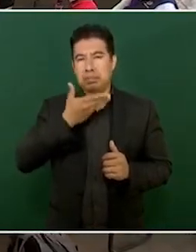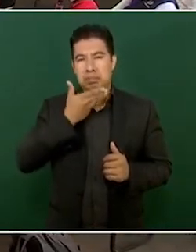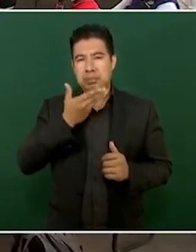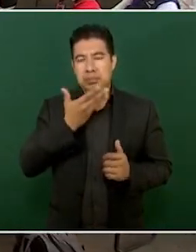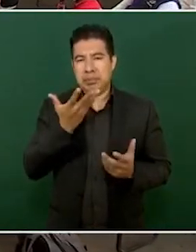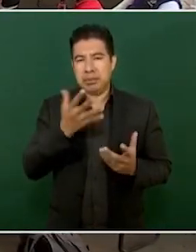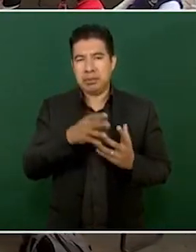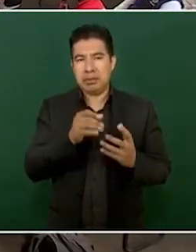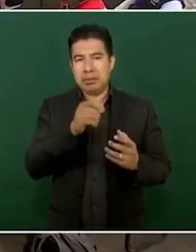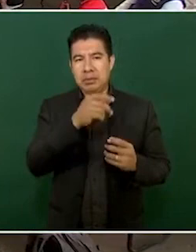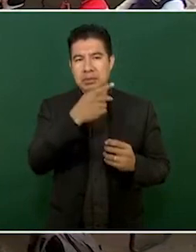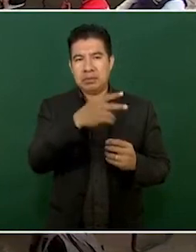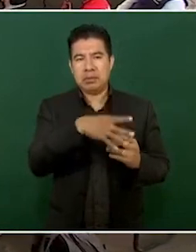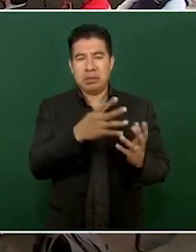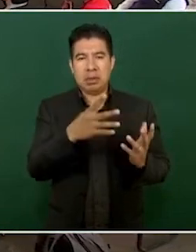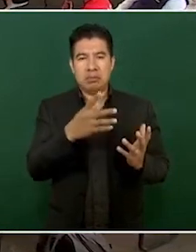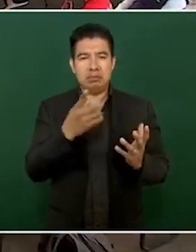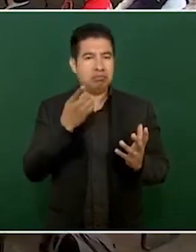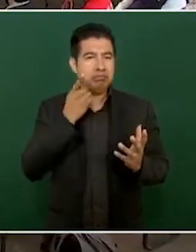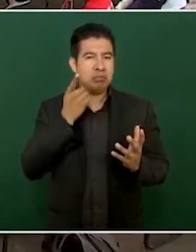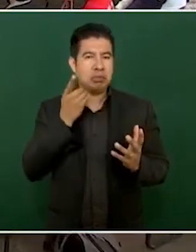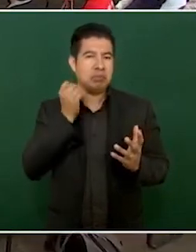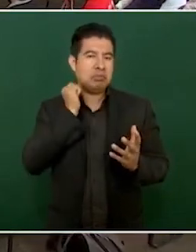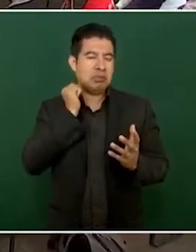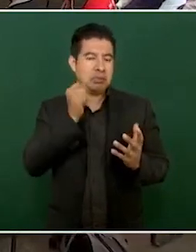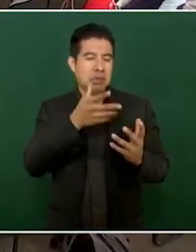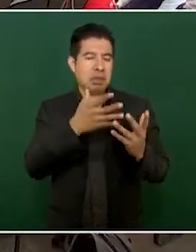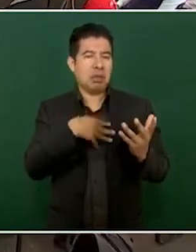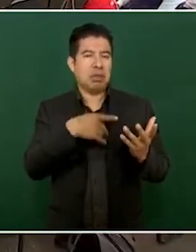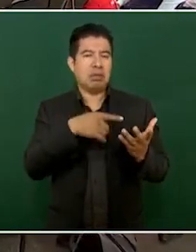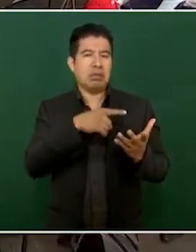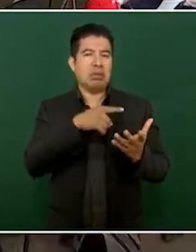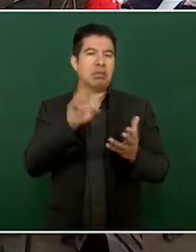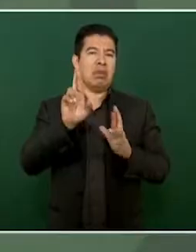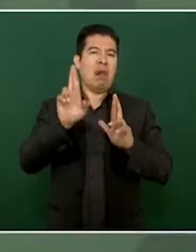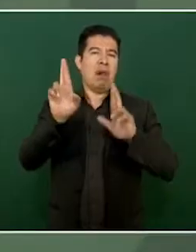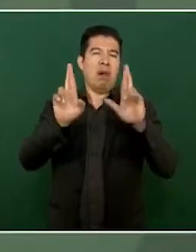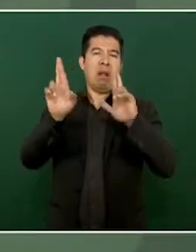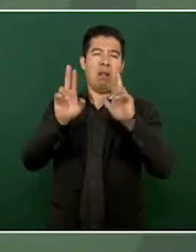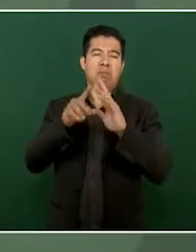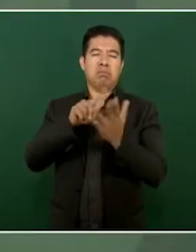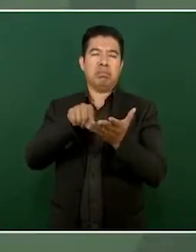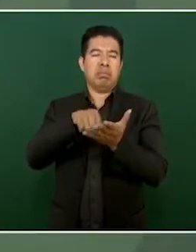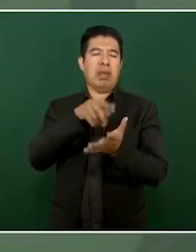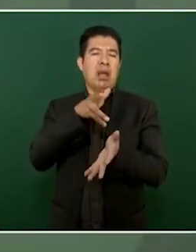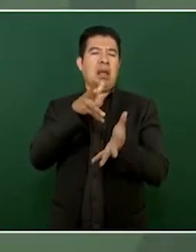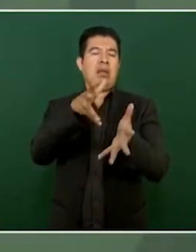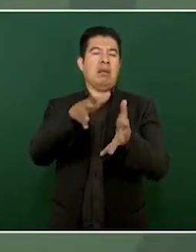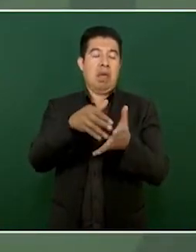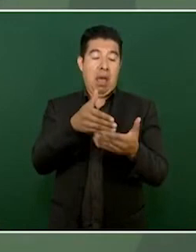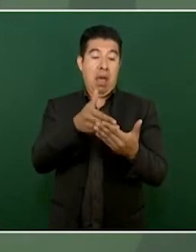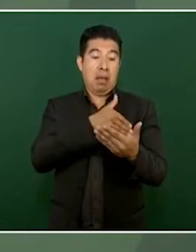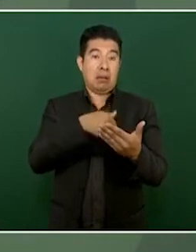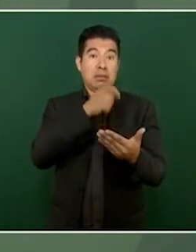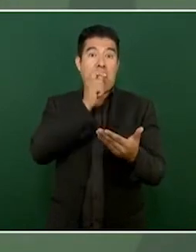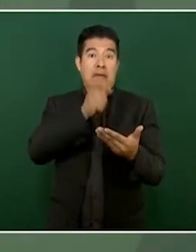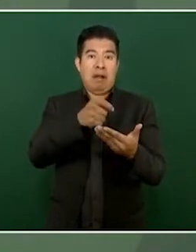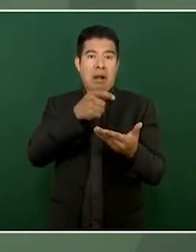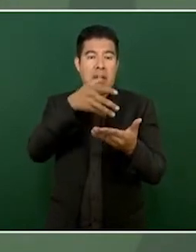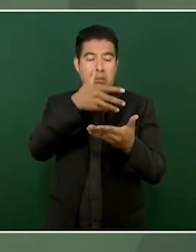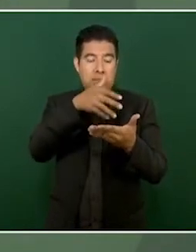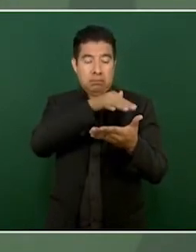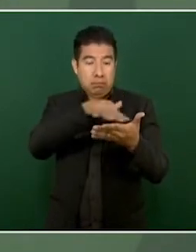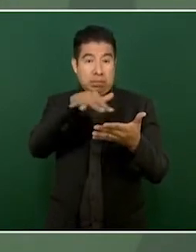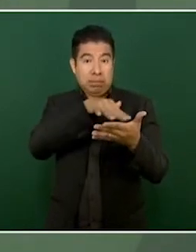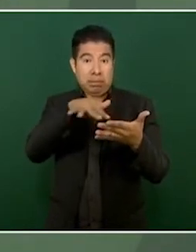los legisladores votaran sin leer, sin informarse,